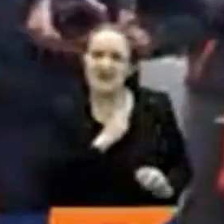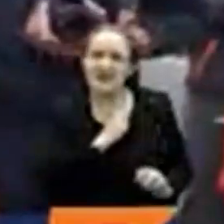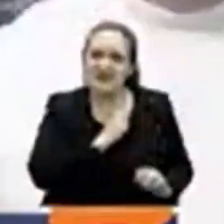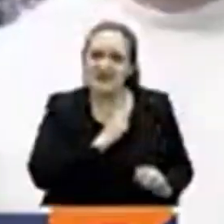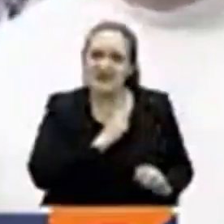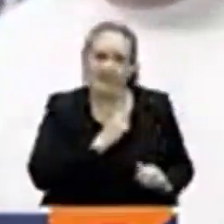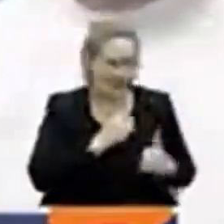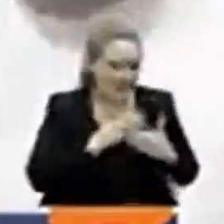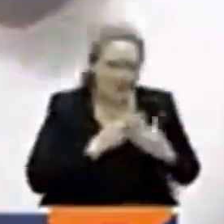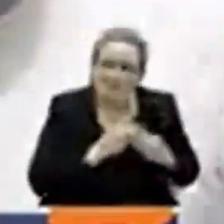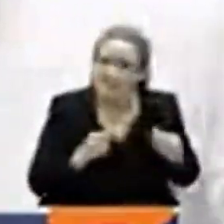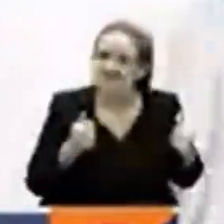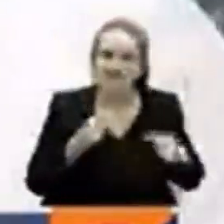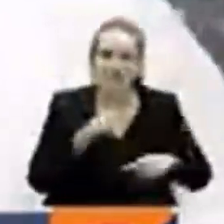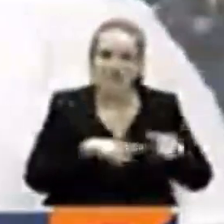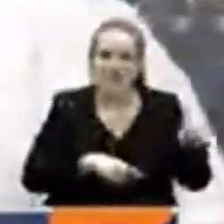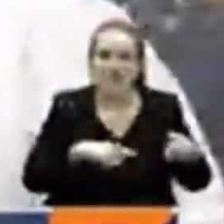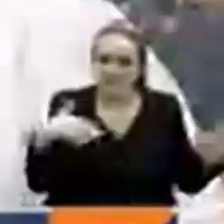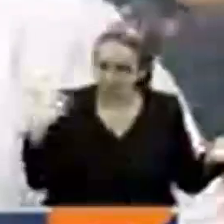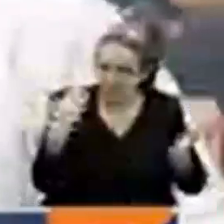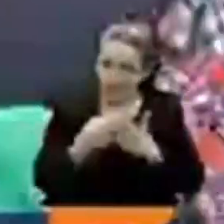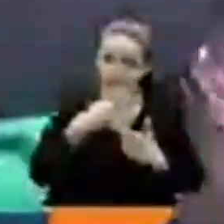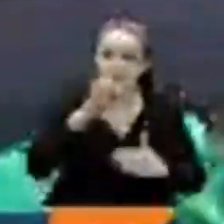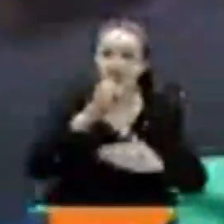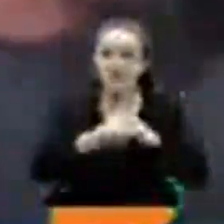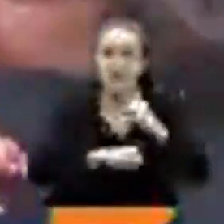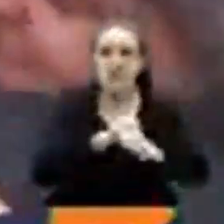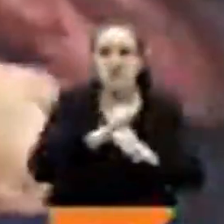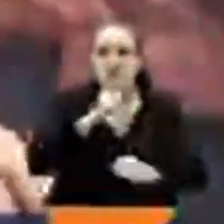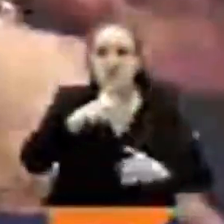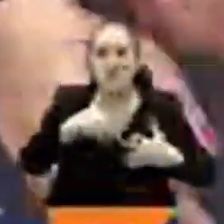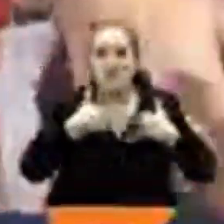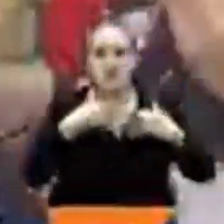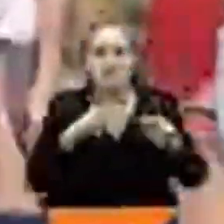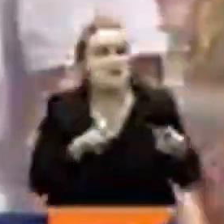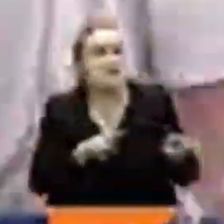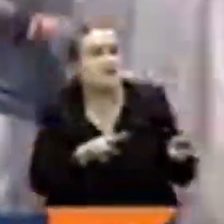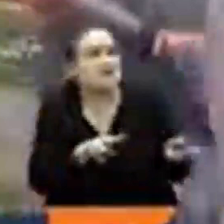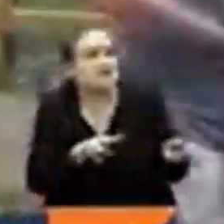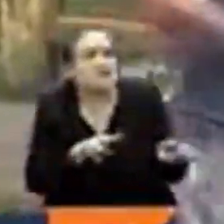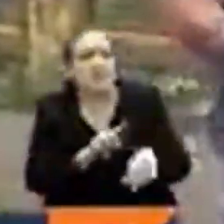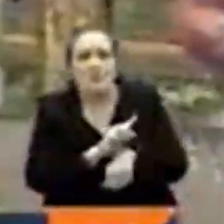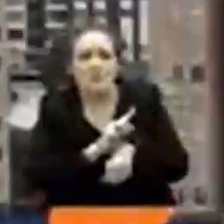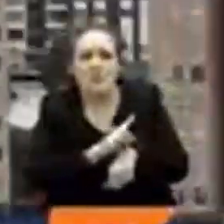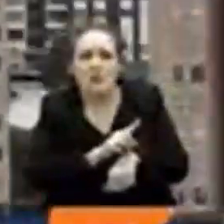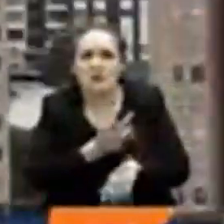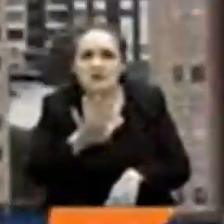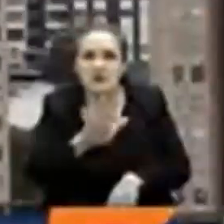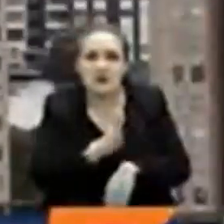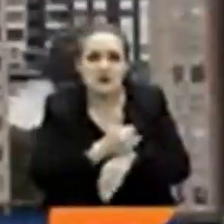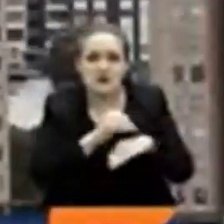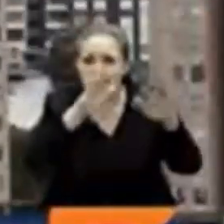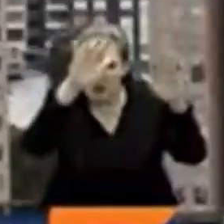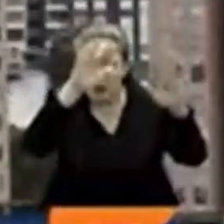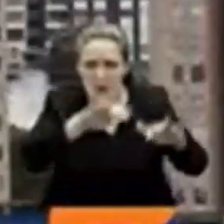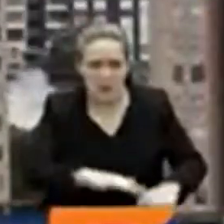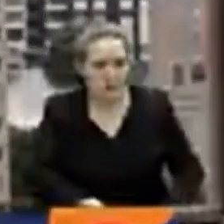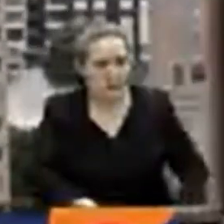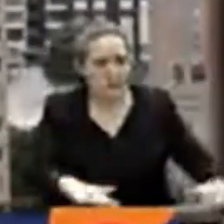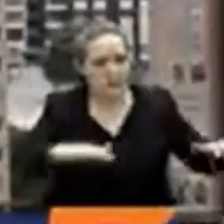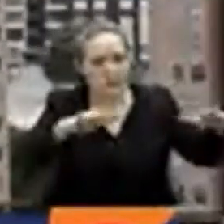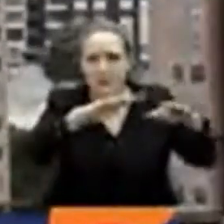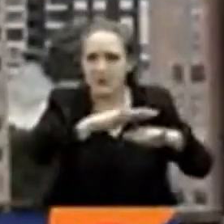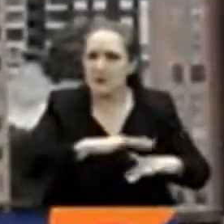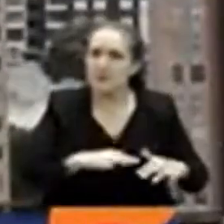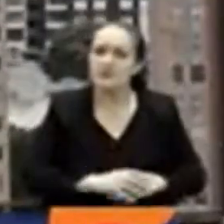poder sanar. Fue el cierre de 9 años de sufrimiento. Desde lejos observaron cómo en 5 segundos todo quedó en una montaña de